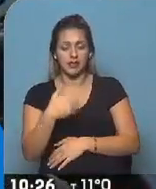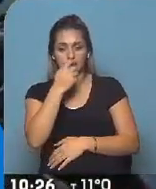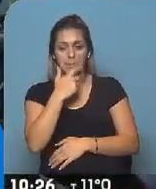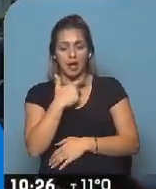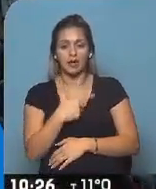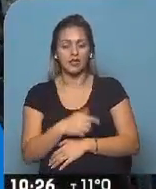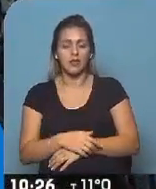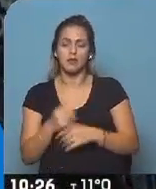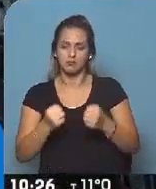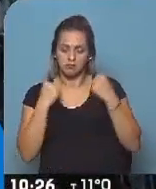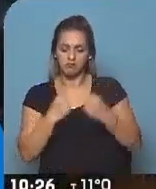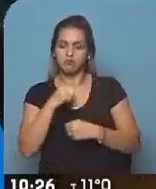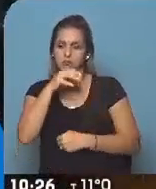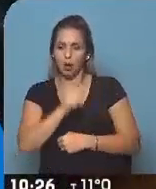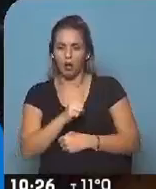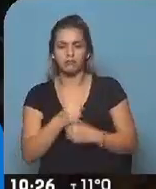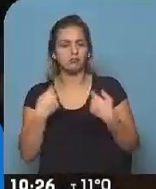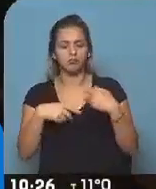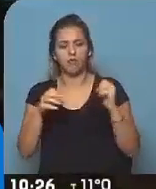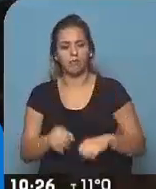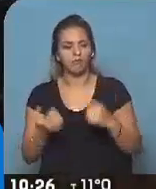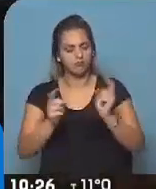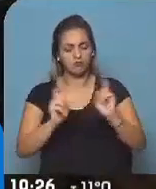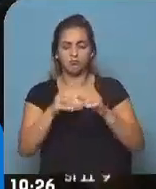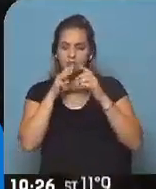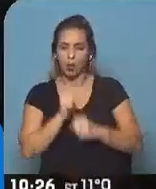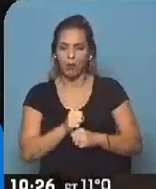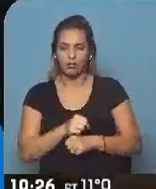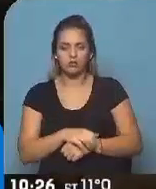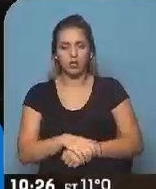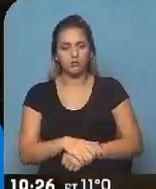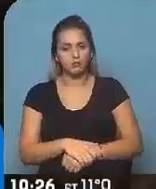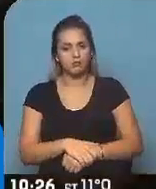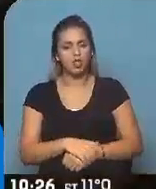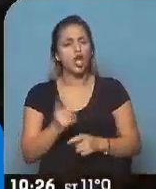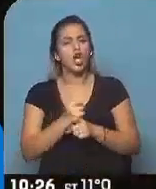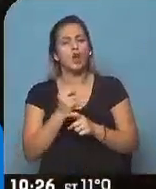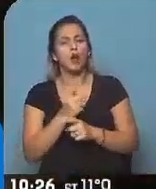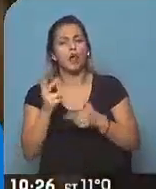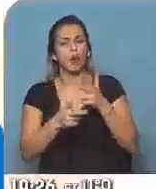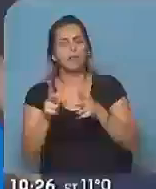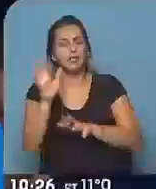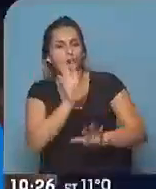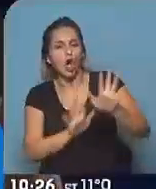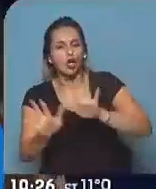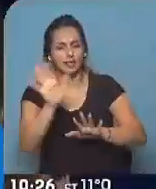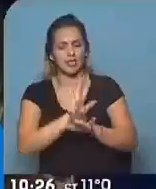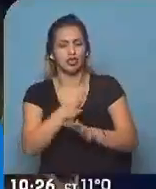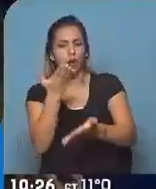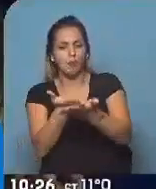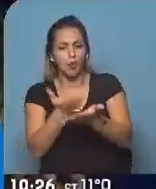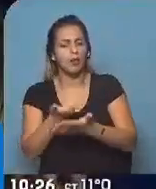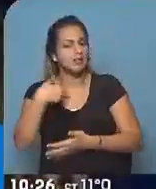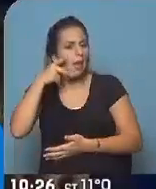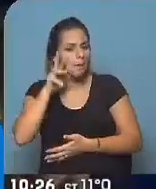a resistir, no vamos a bajar los brazos. No podemos desvincular la reorganización propuesta con